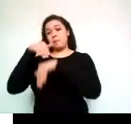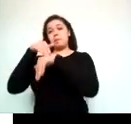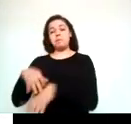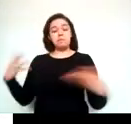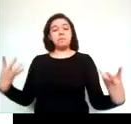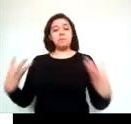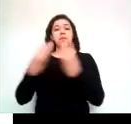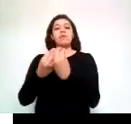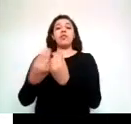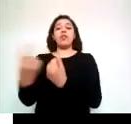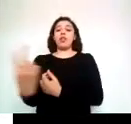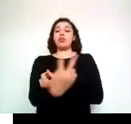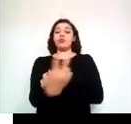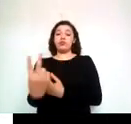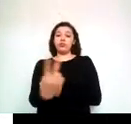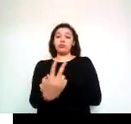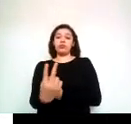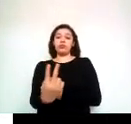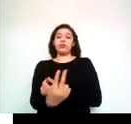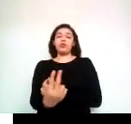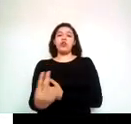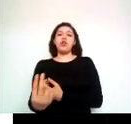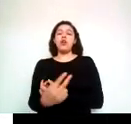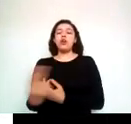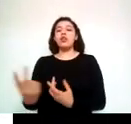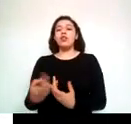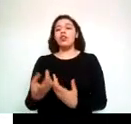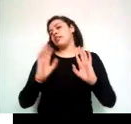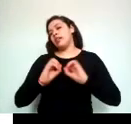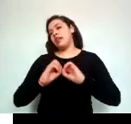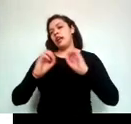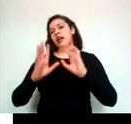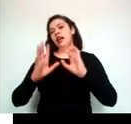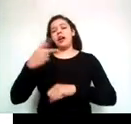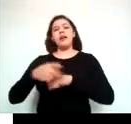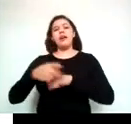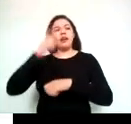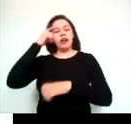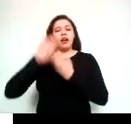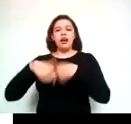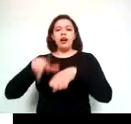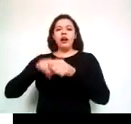son ellos los que al final del día pues también están involucrados en estos factores de riesgo psicosocial.